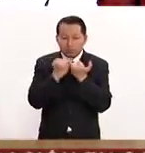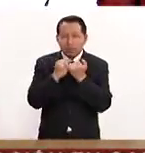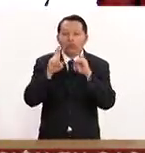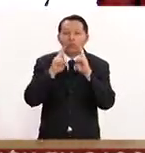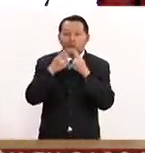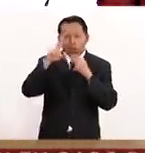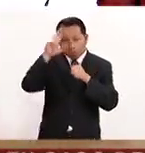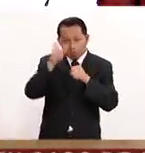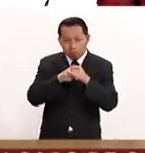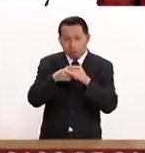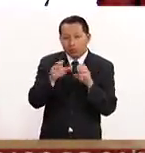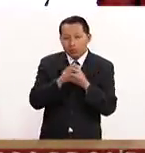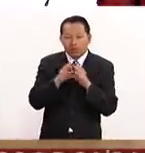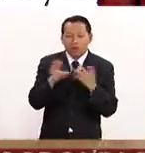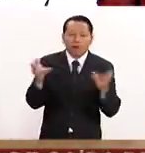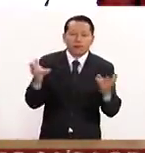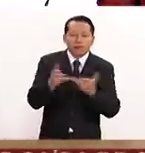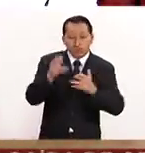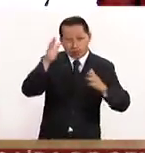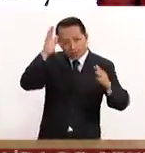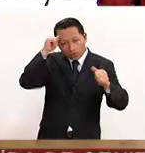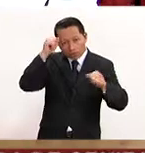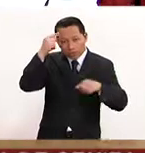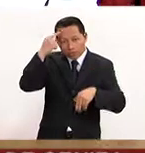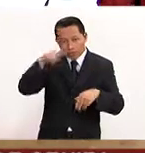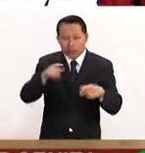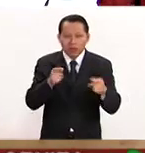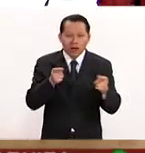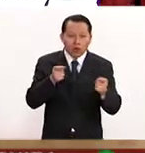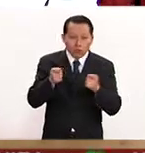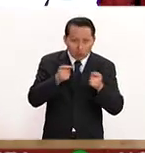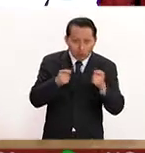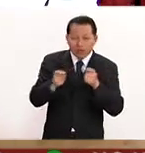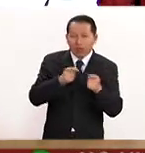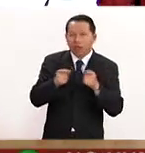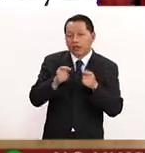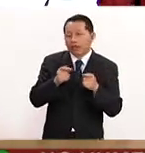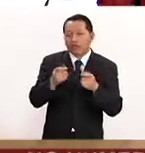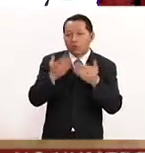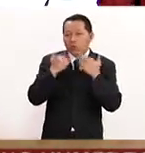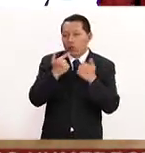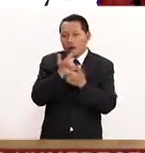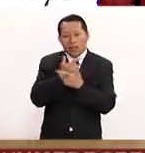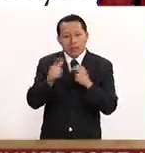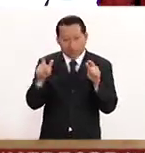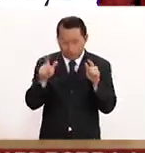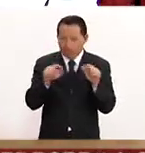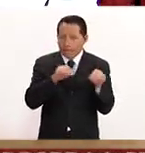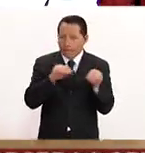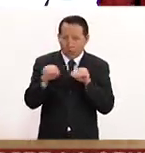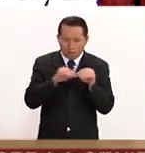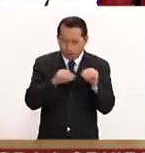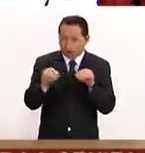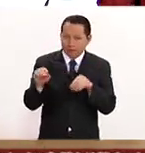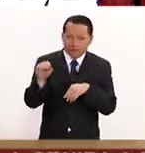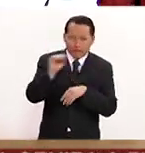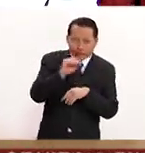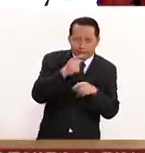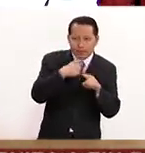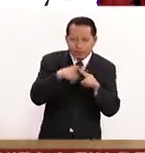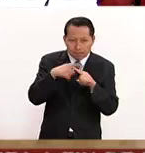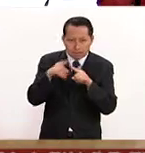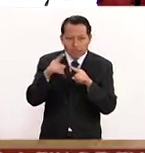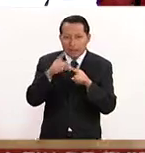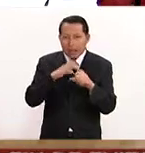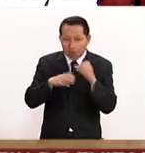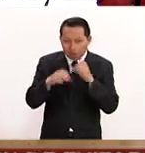van a tener que hacer algún tipo de acuerdo para controlar la migración europea. Ya no va a haber libre movimiento, se acabó el libre movimiento, se acabó el mercado común